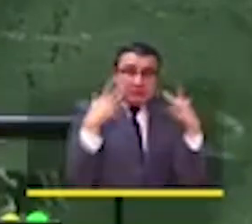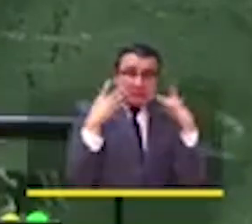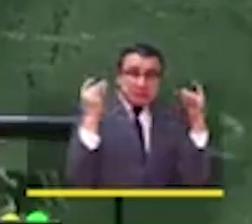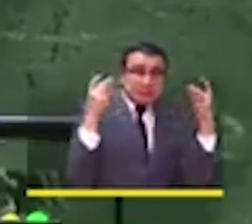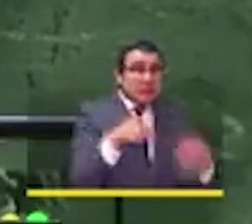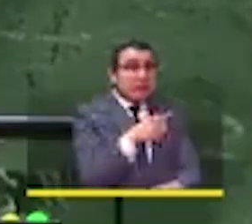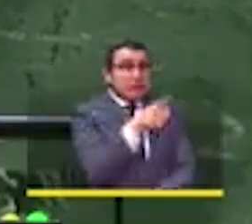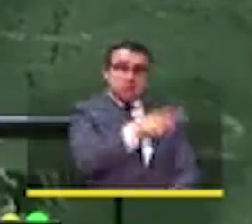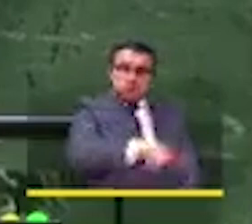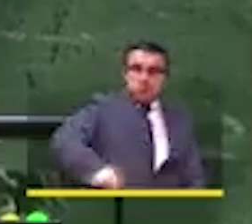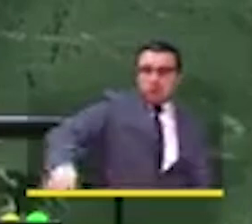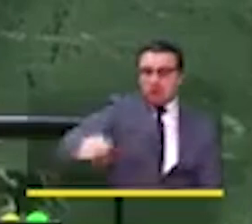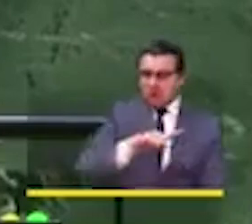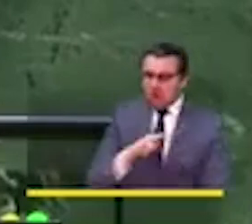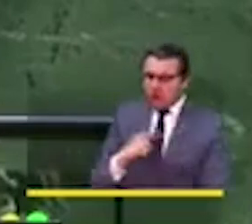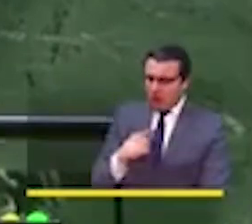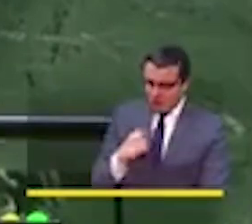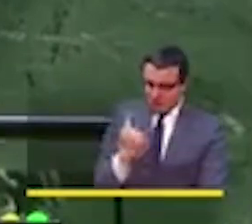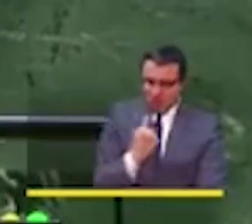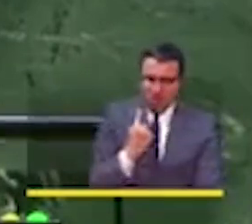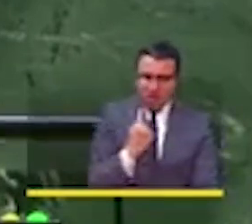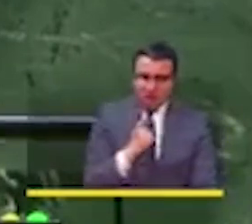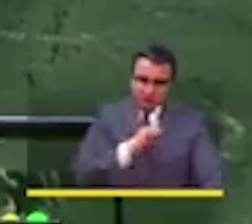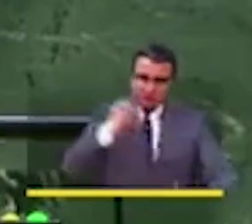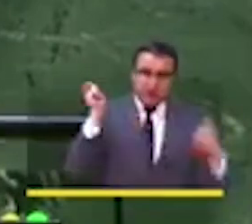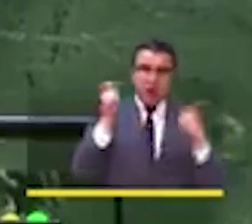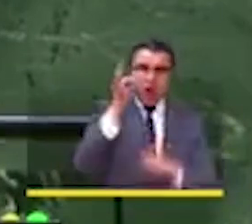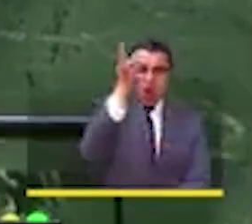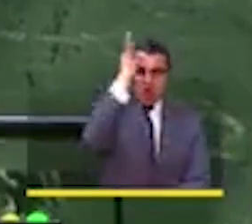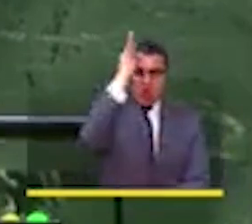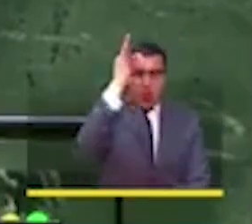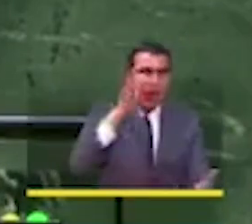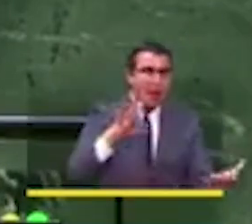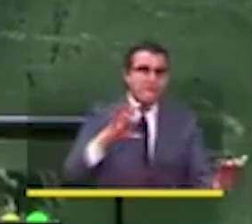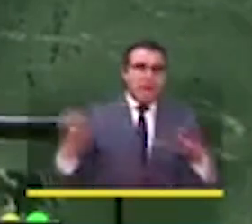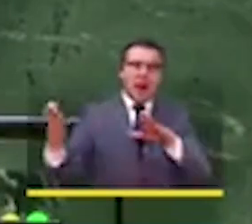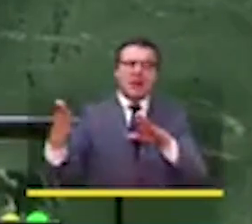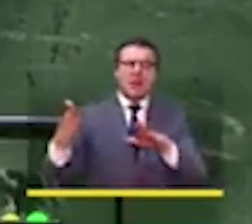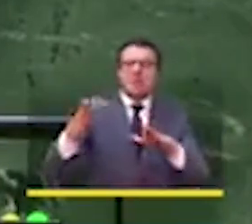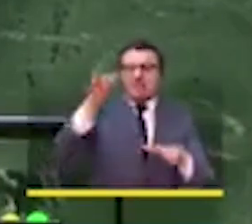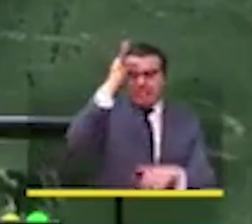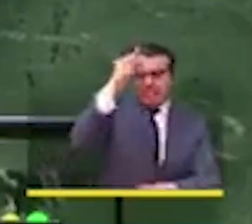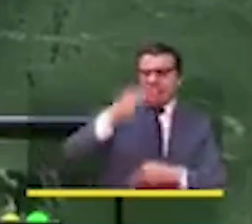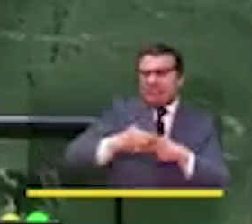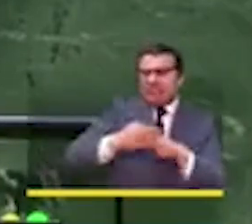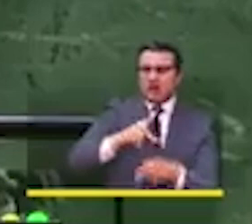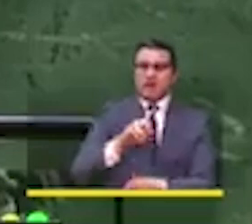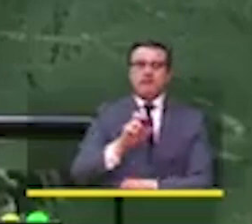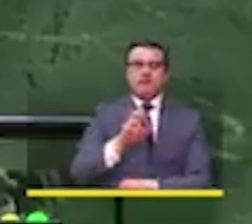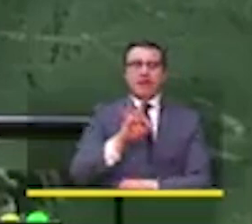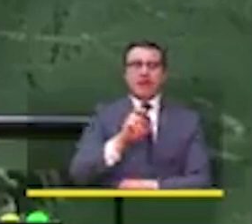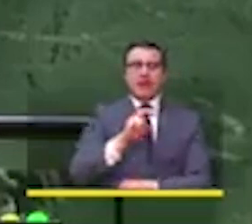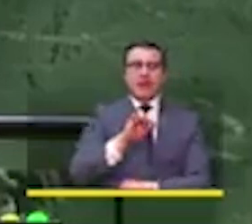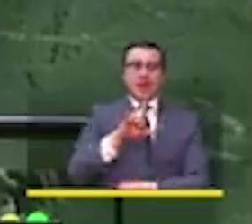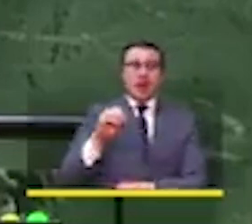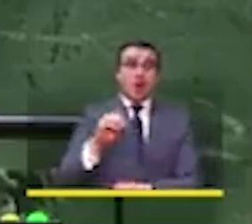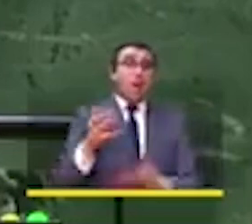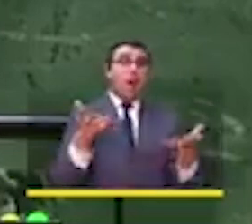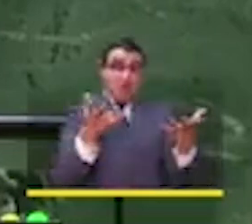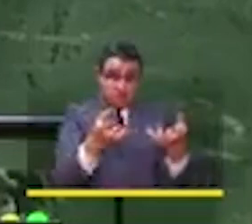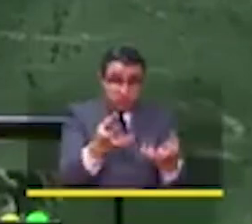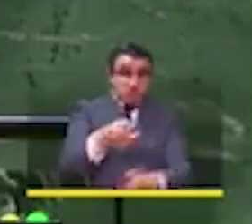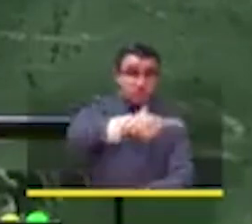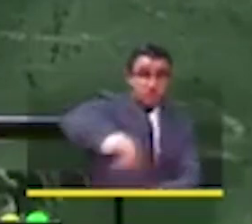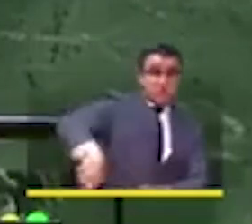han pasado a las drogas de la muerte, al fentanilo. Querían una guerra contra las drogas de la